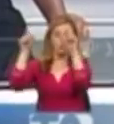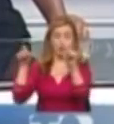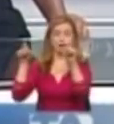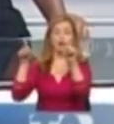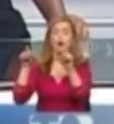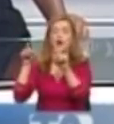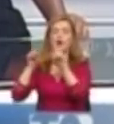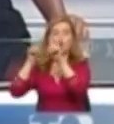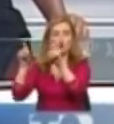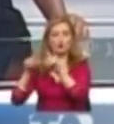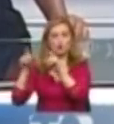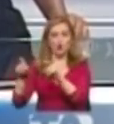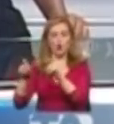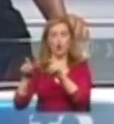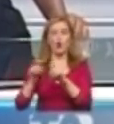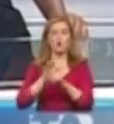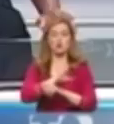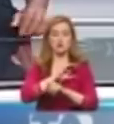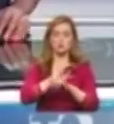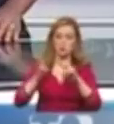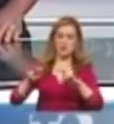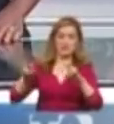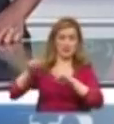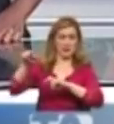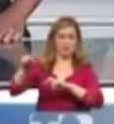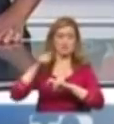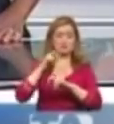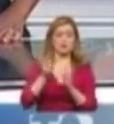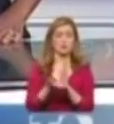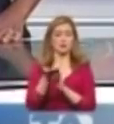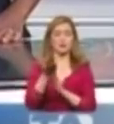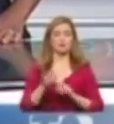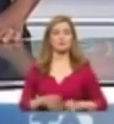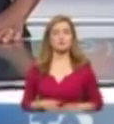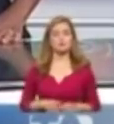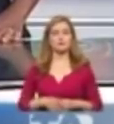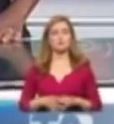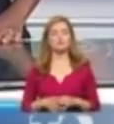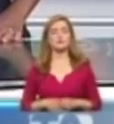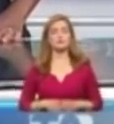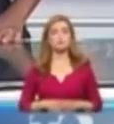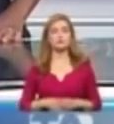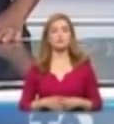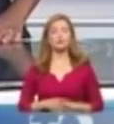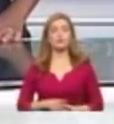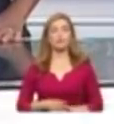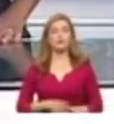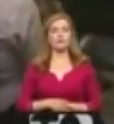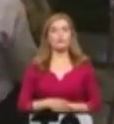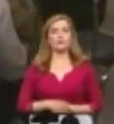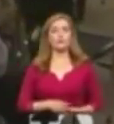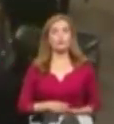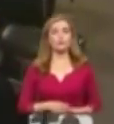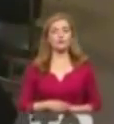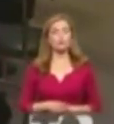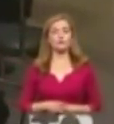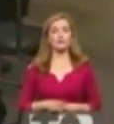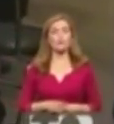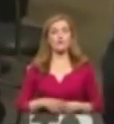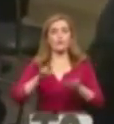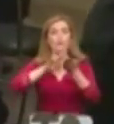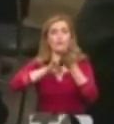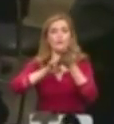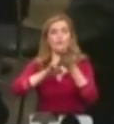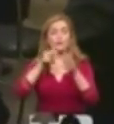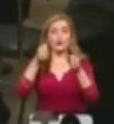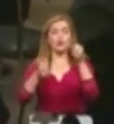pasaje en 48 centavos. Hoy estarán al pie del municipio a la expectativa de lo que resuelva el Consejo. Una vez más están reunidos